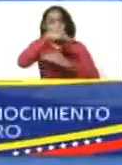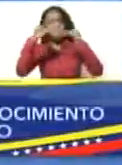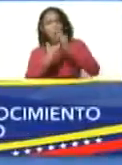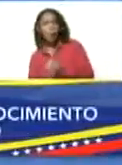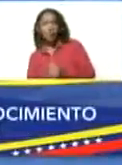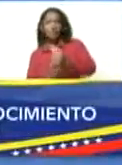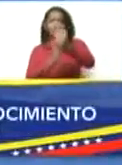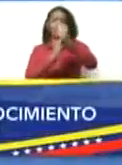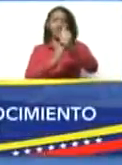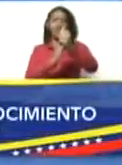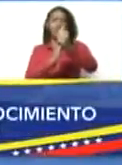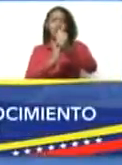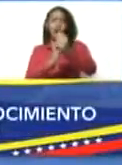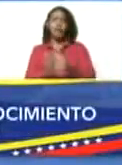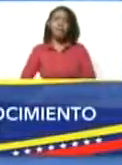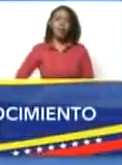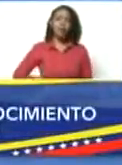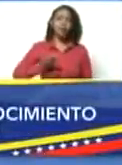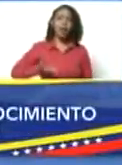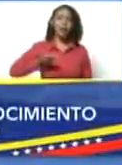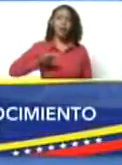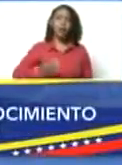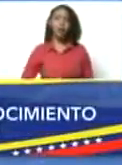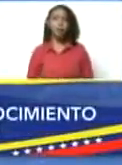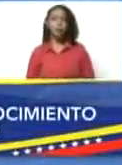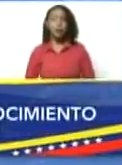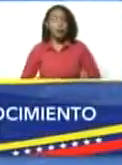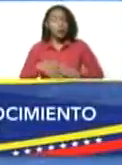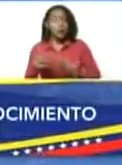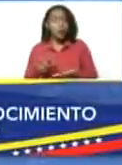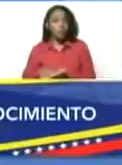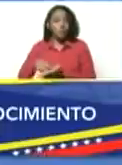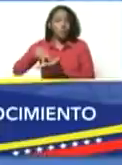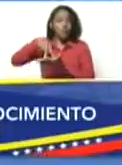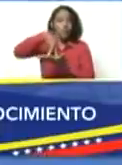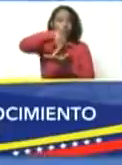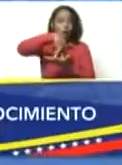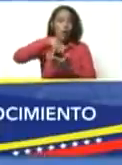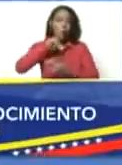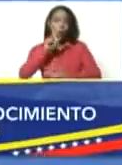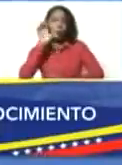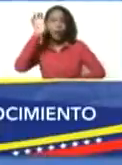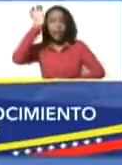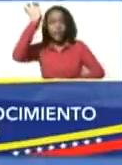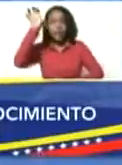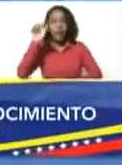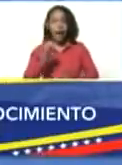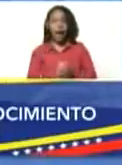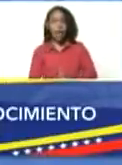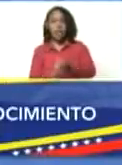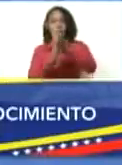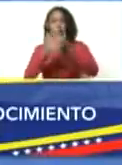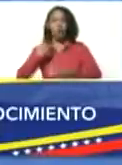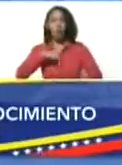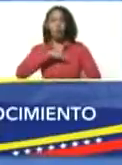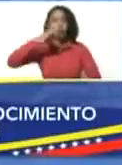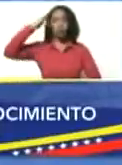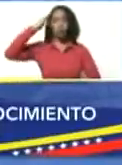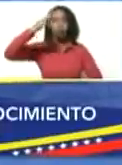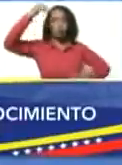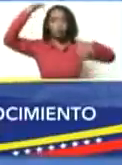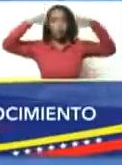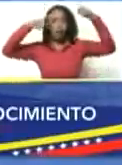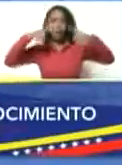liderazgo irredento que resucitó a una nación el liderazgo de nuestro comandante Hugo